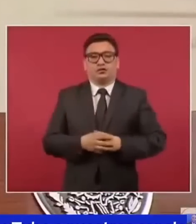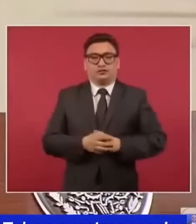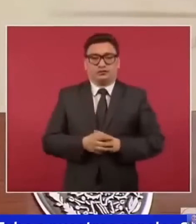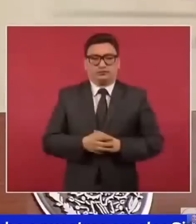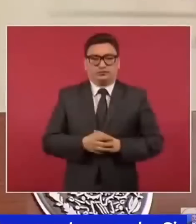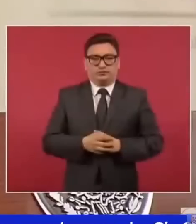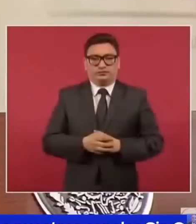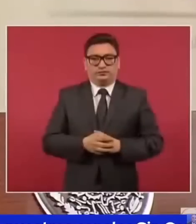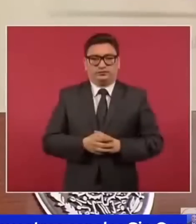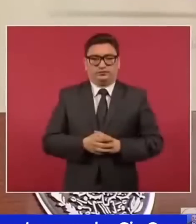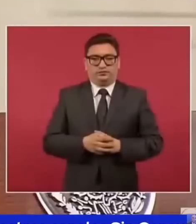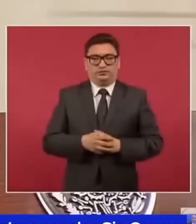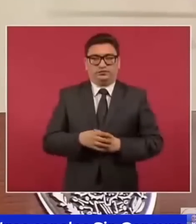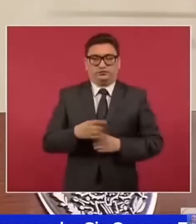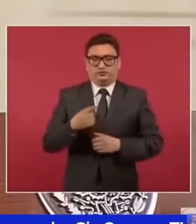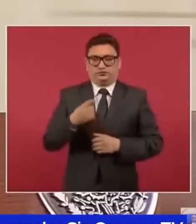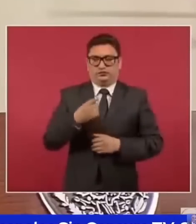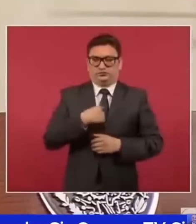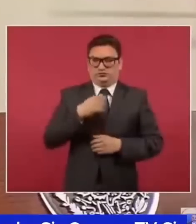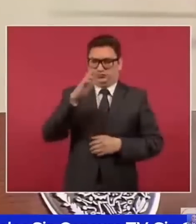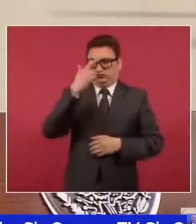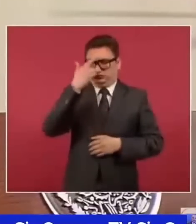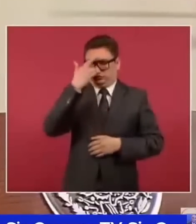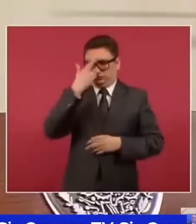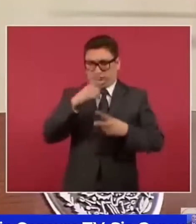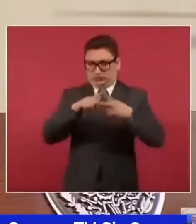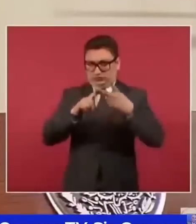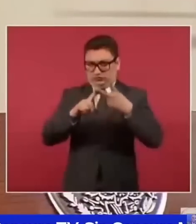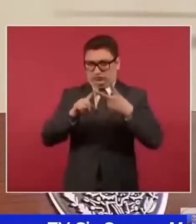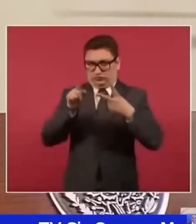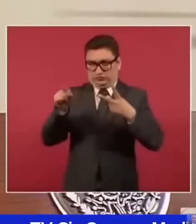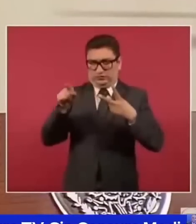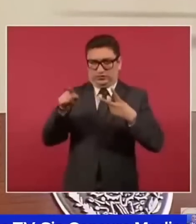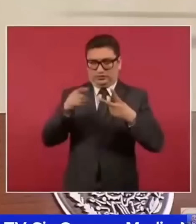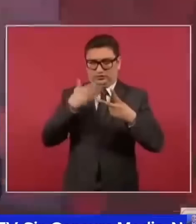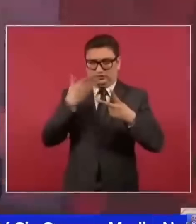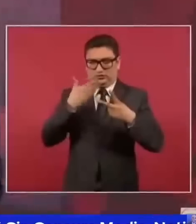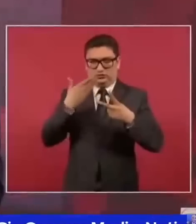Yo recuerdo dos cosas del AFI.